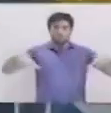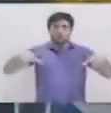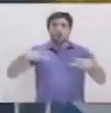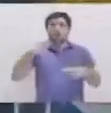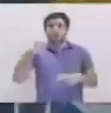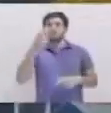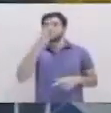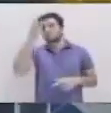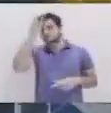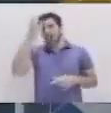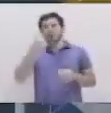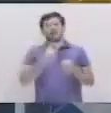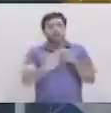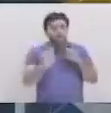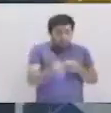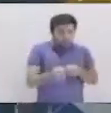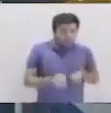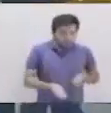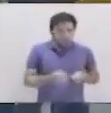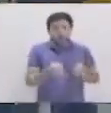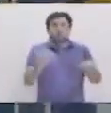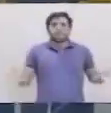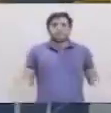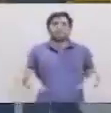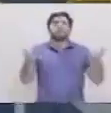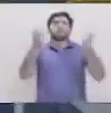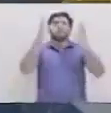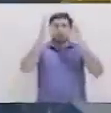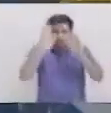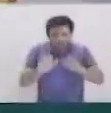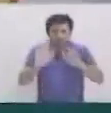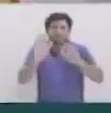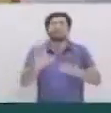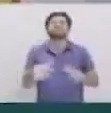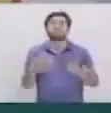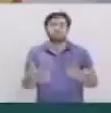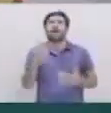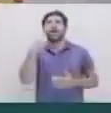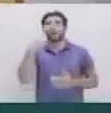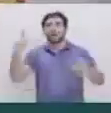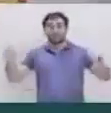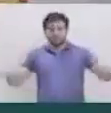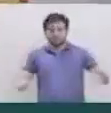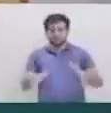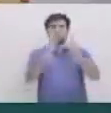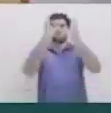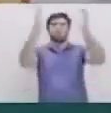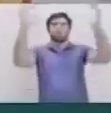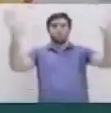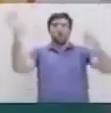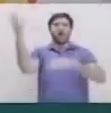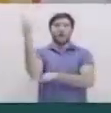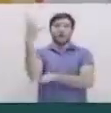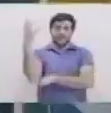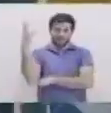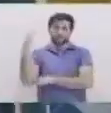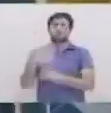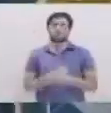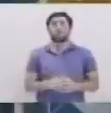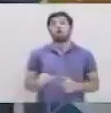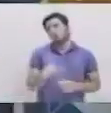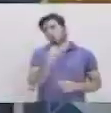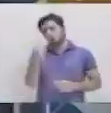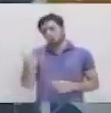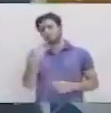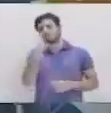La ceiba. Muy bien. ¿Qué símbolo nacional se conoce también como serpiente emplumada? El hermoso